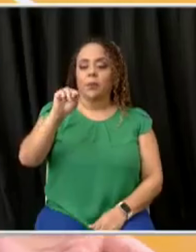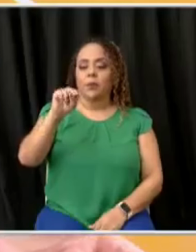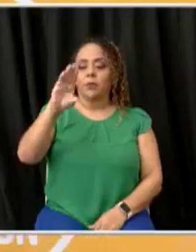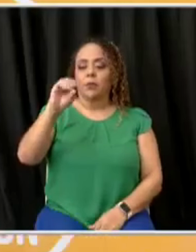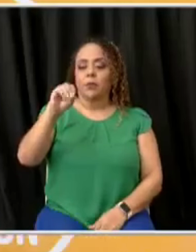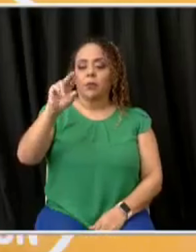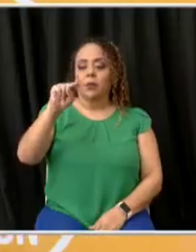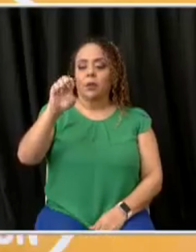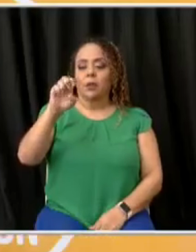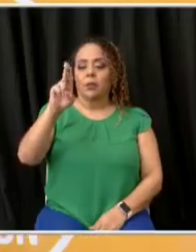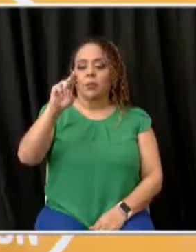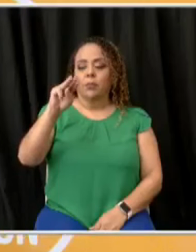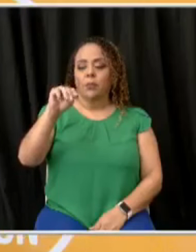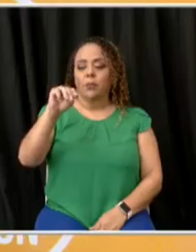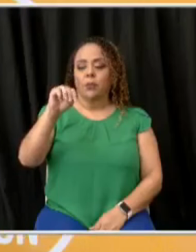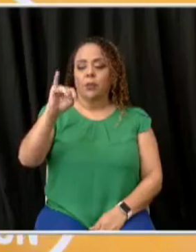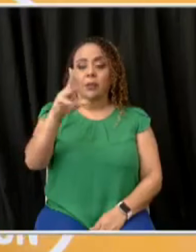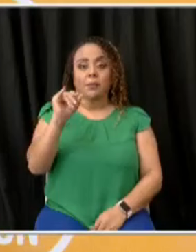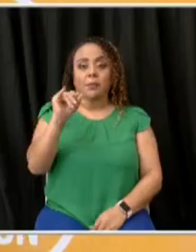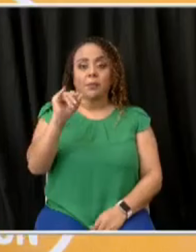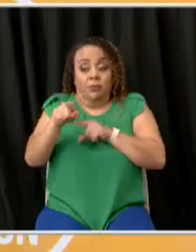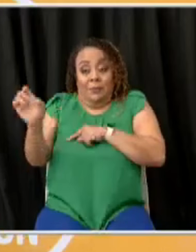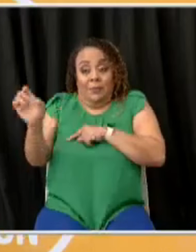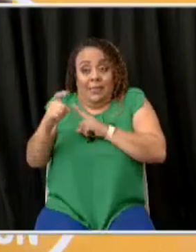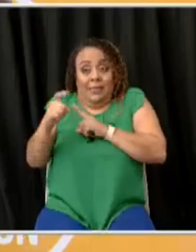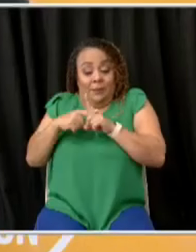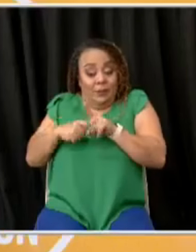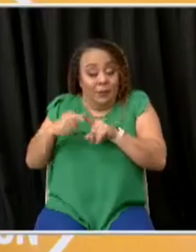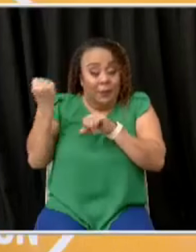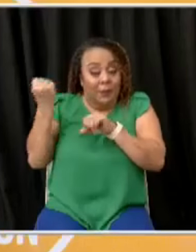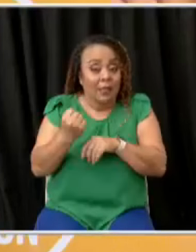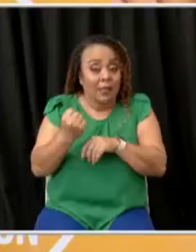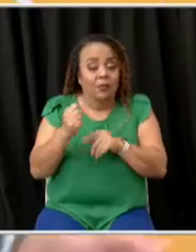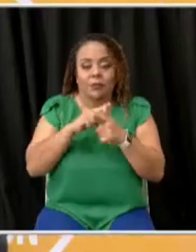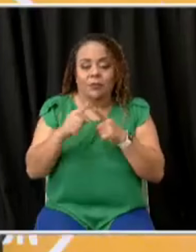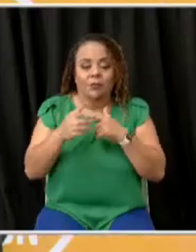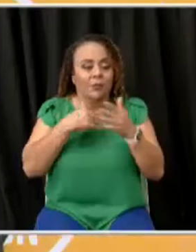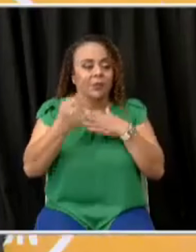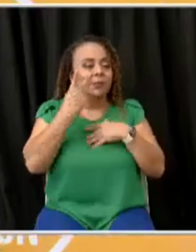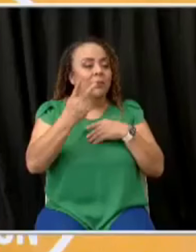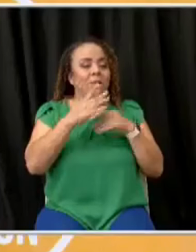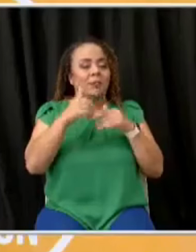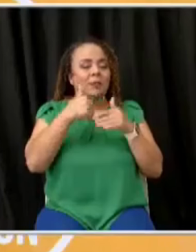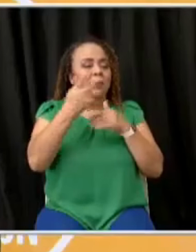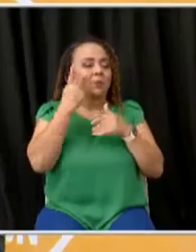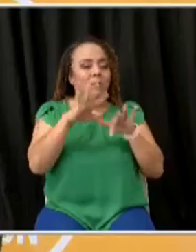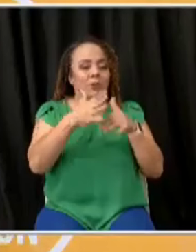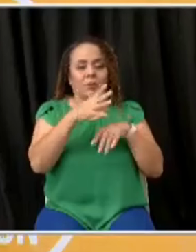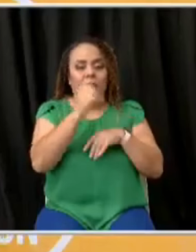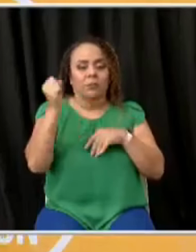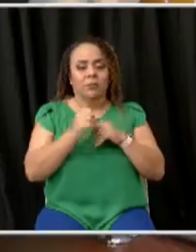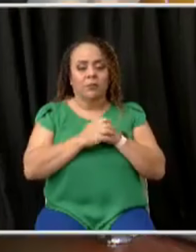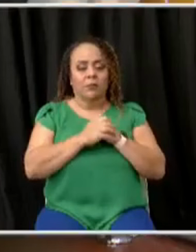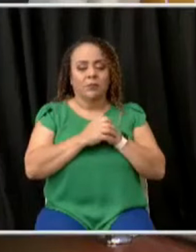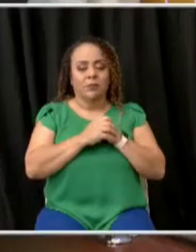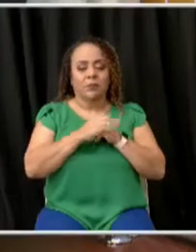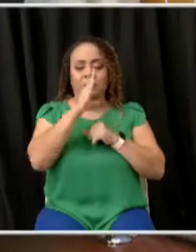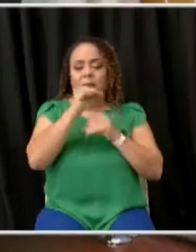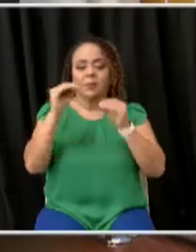Claro. Pero cuando estás en una emergencia de que esta temperatura te está matando, ahí qué importa, después vemos cómo le quitamos la bronco. Claro.